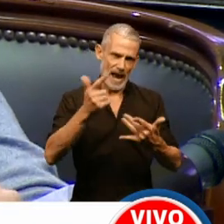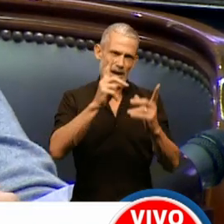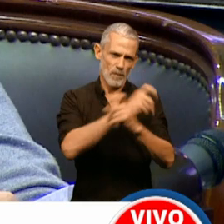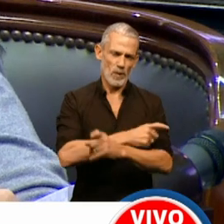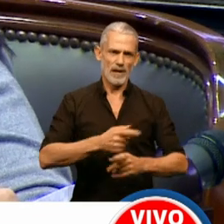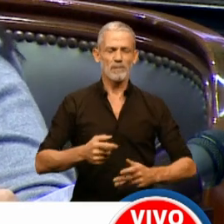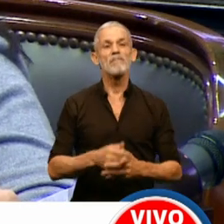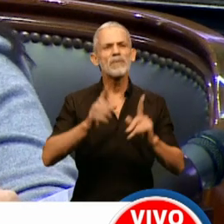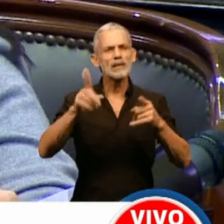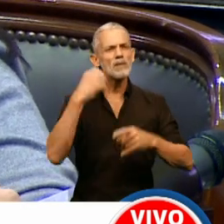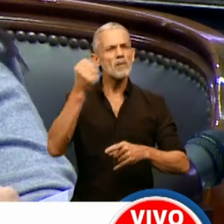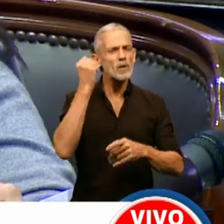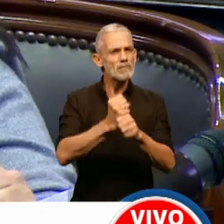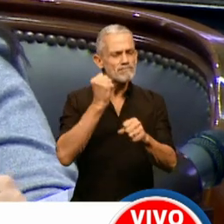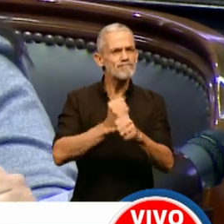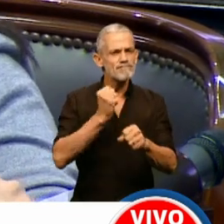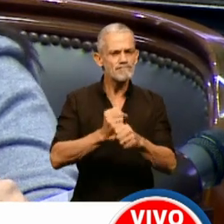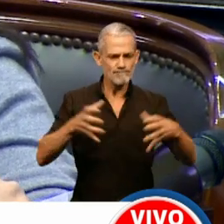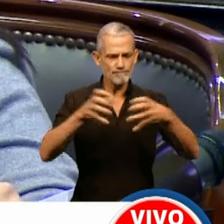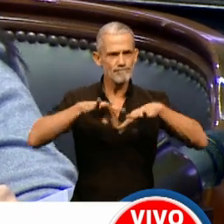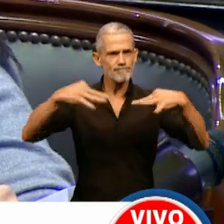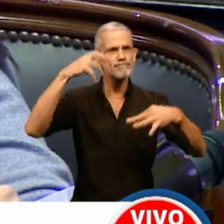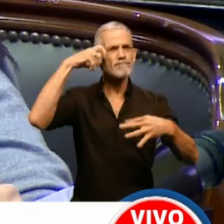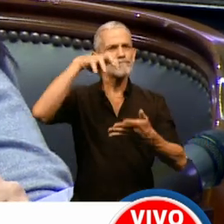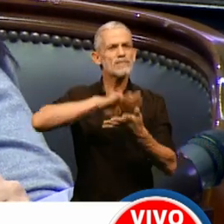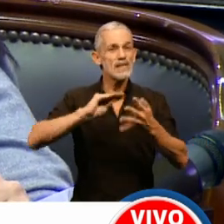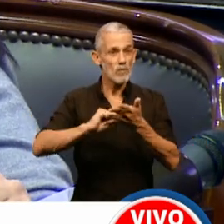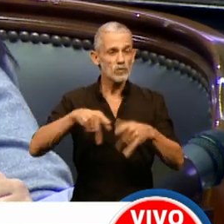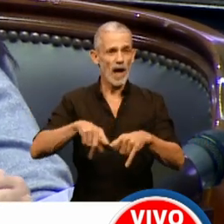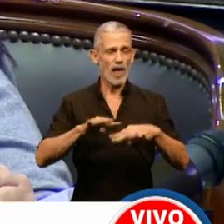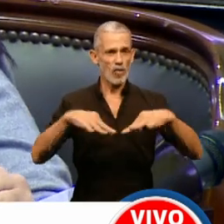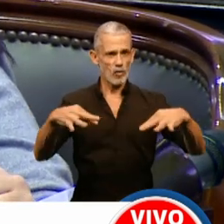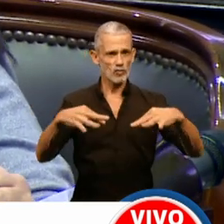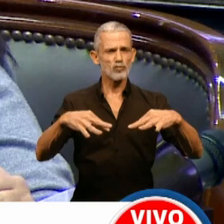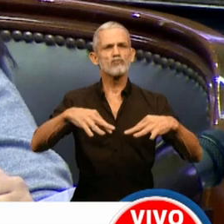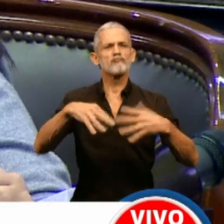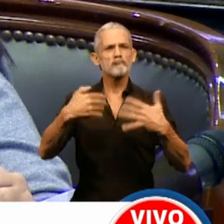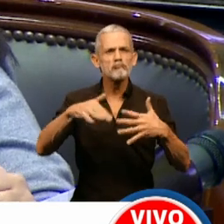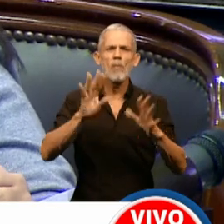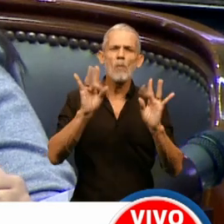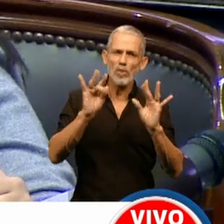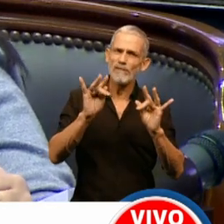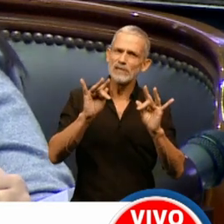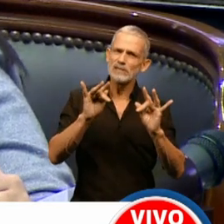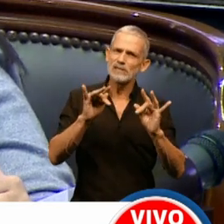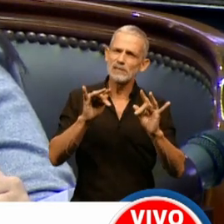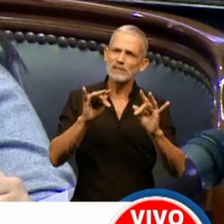quiero destacar el trabajo que venimos realizando en esta cámara un ámbito difícil